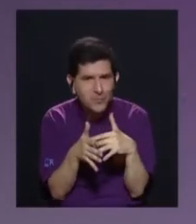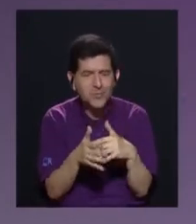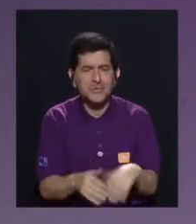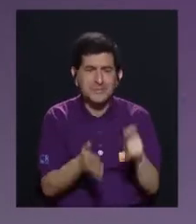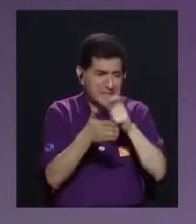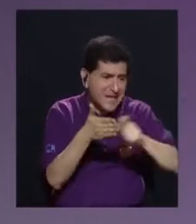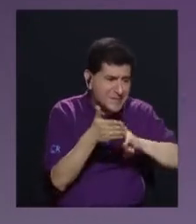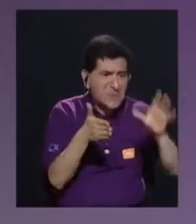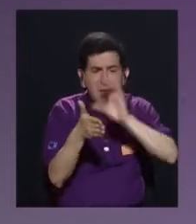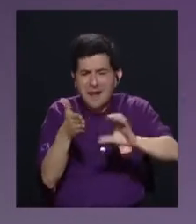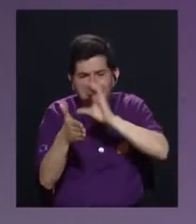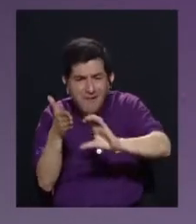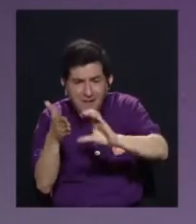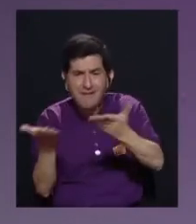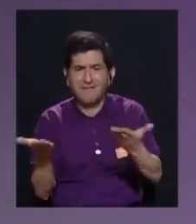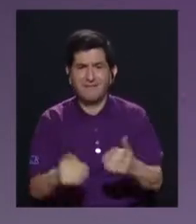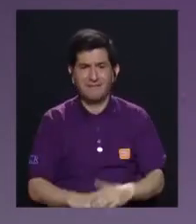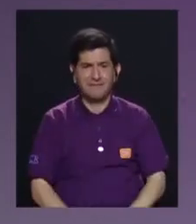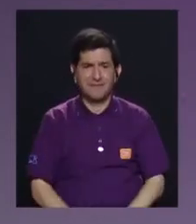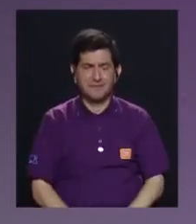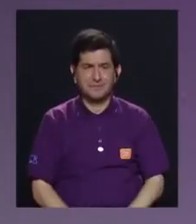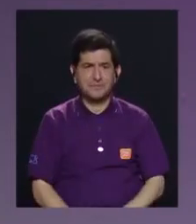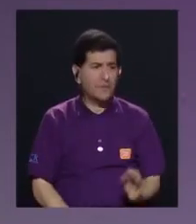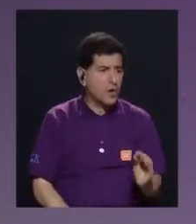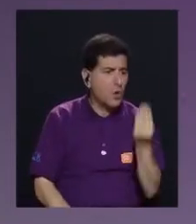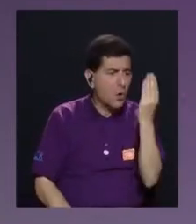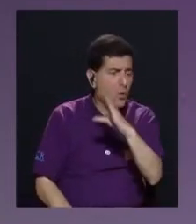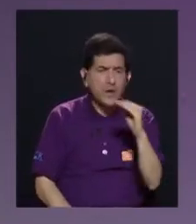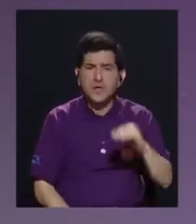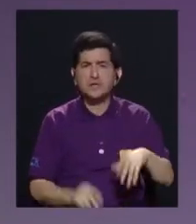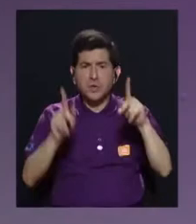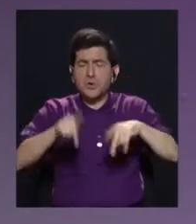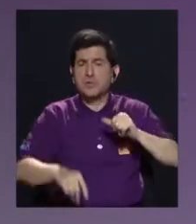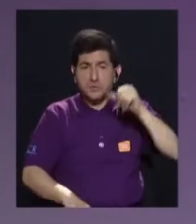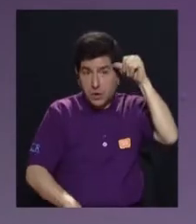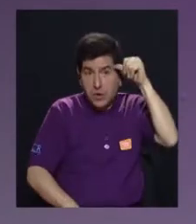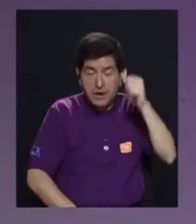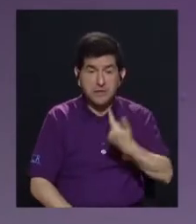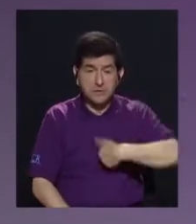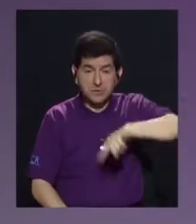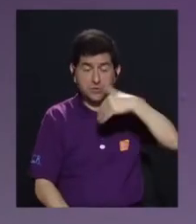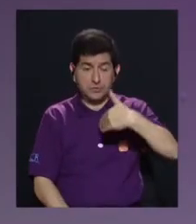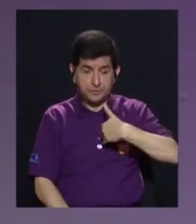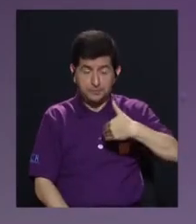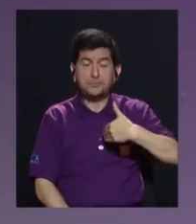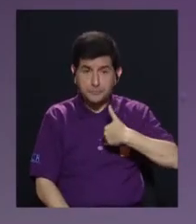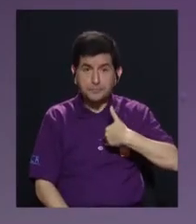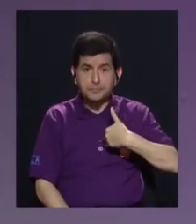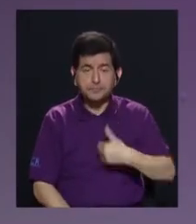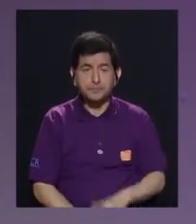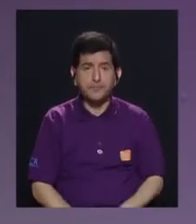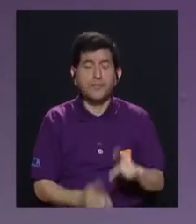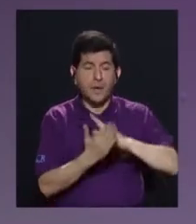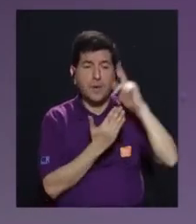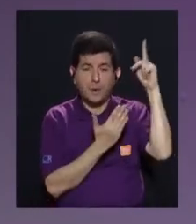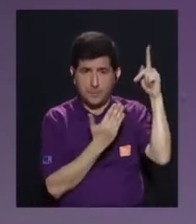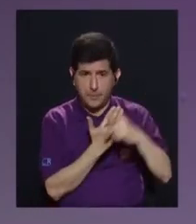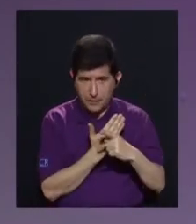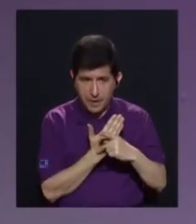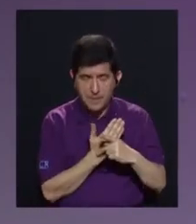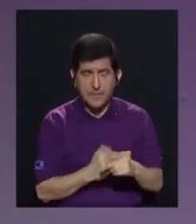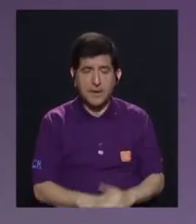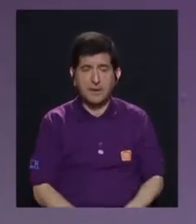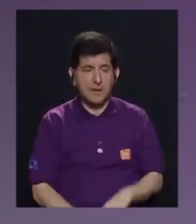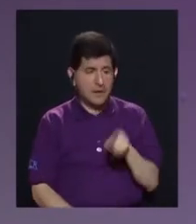primaria secundaria este tanto jóvenes como más adultas nosotros tenemos en el programa